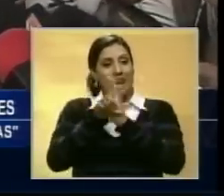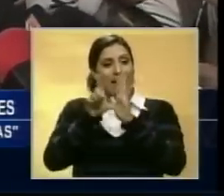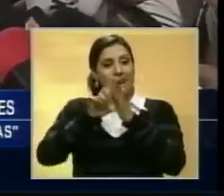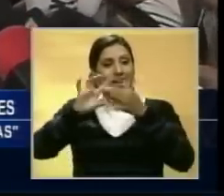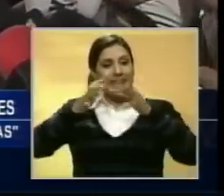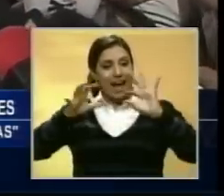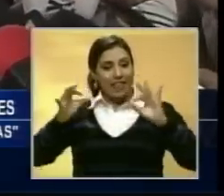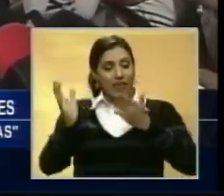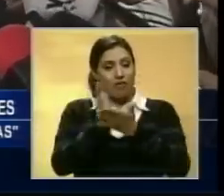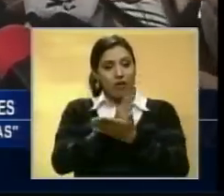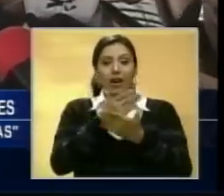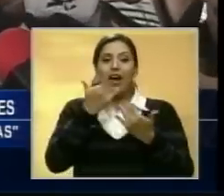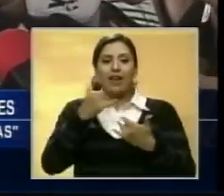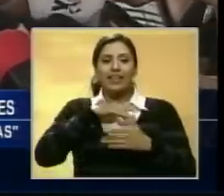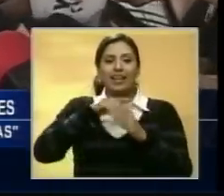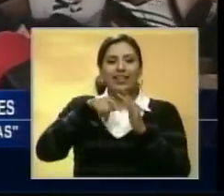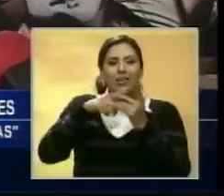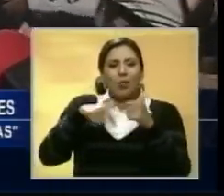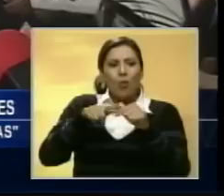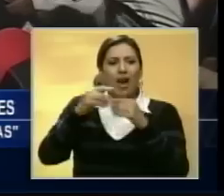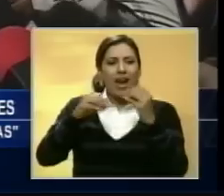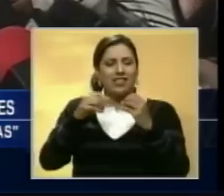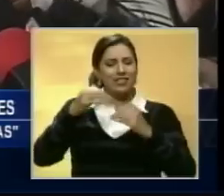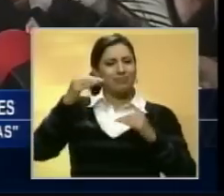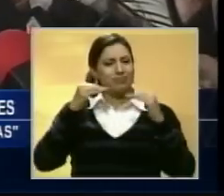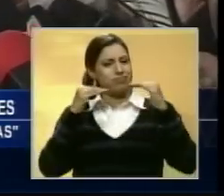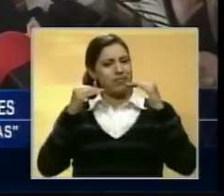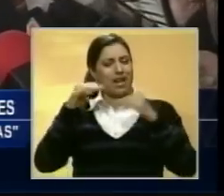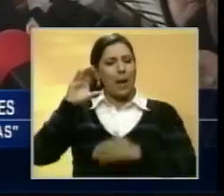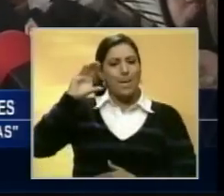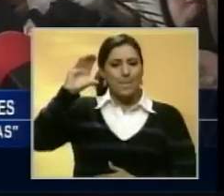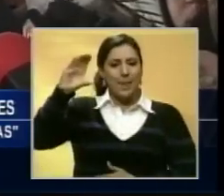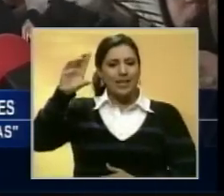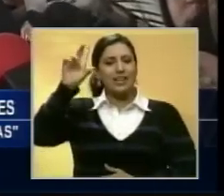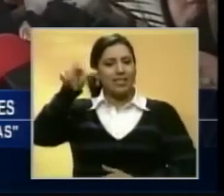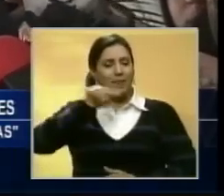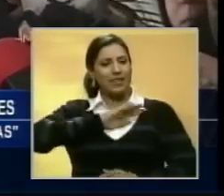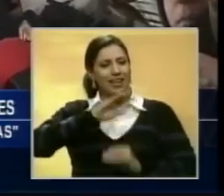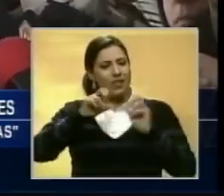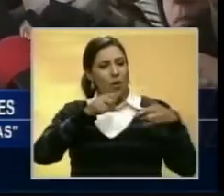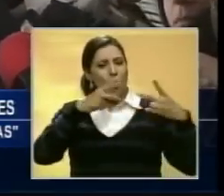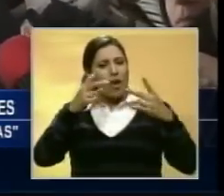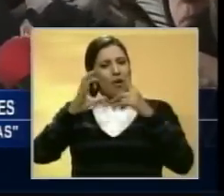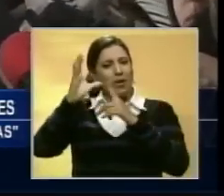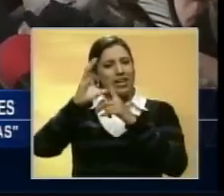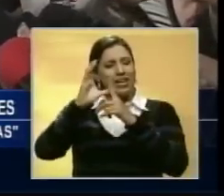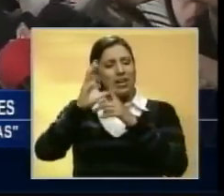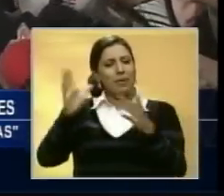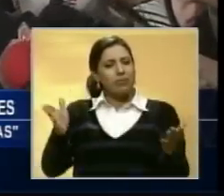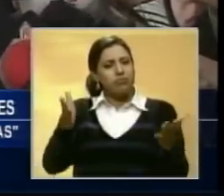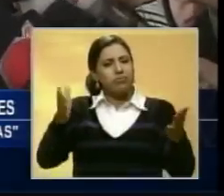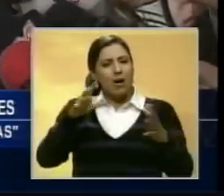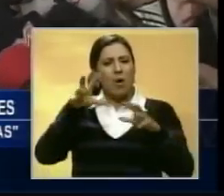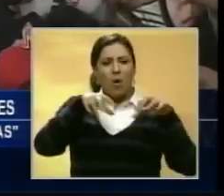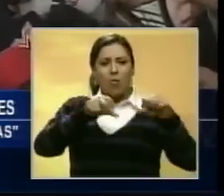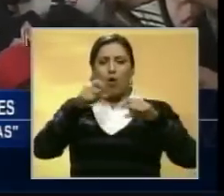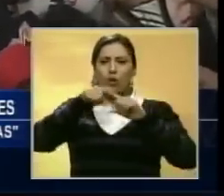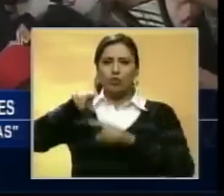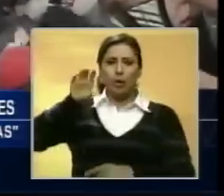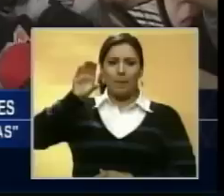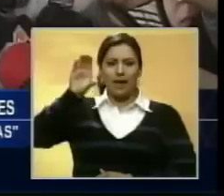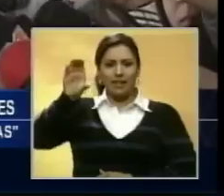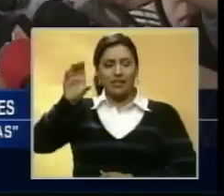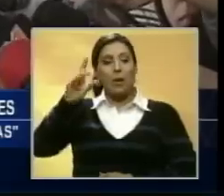Asamblea Nacional entra en el esquema de generar inestabilidad en el país y crear así un clima propicio para una intervención